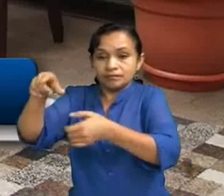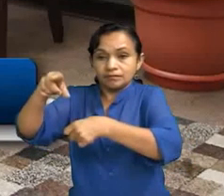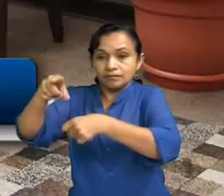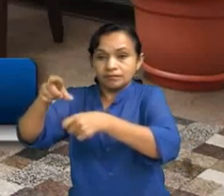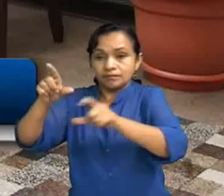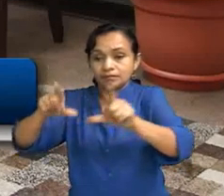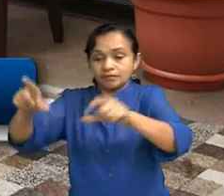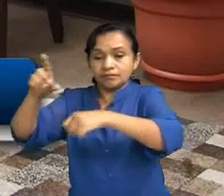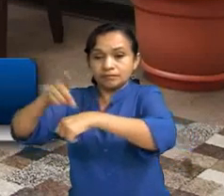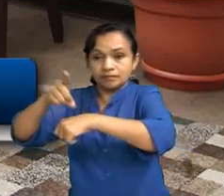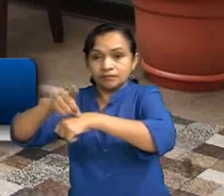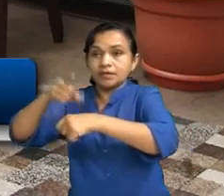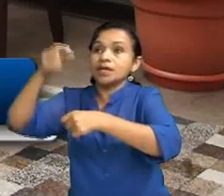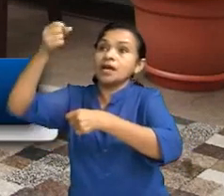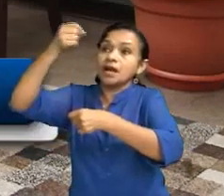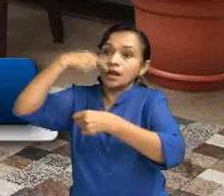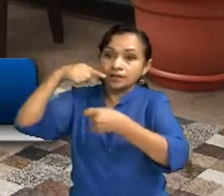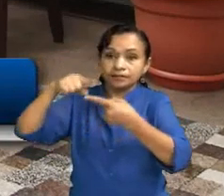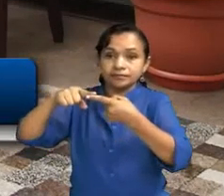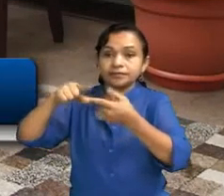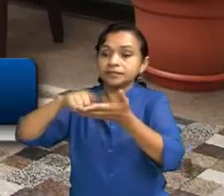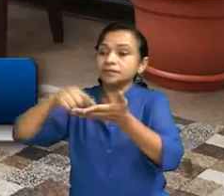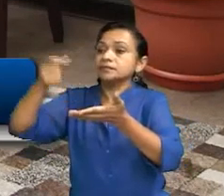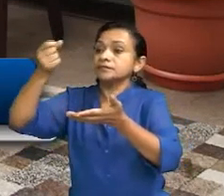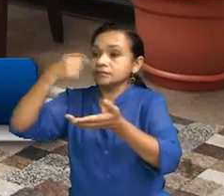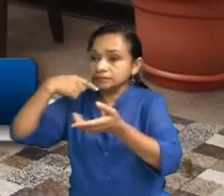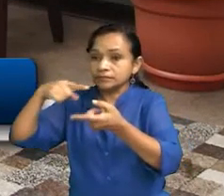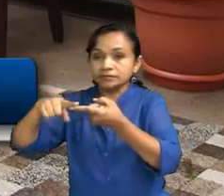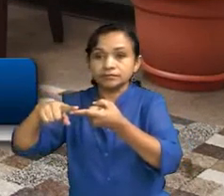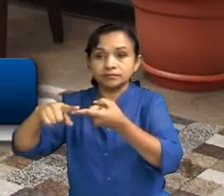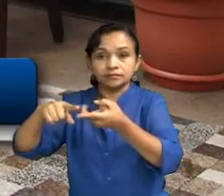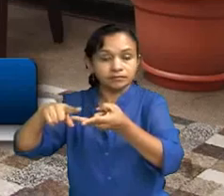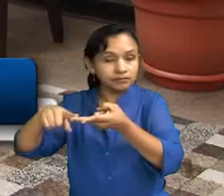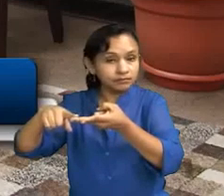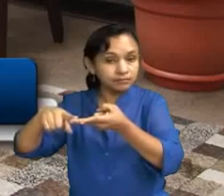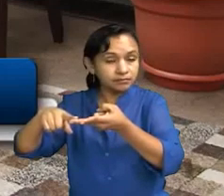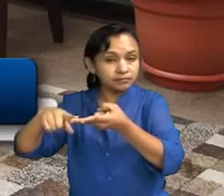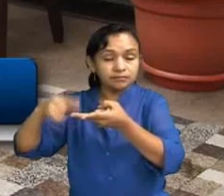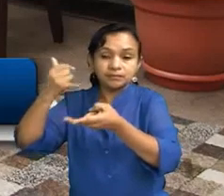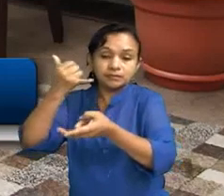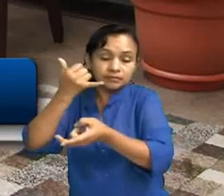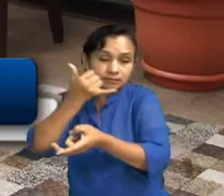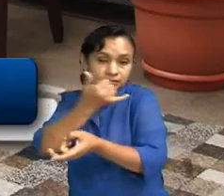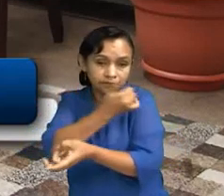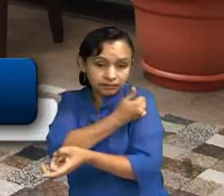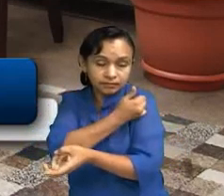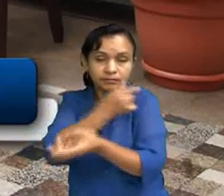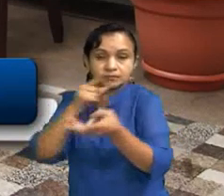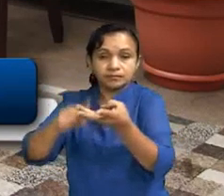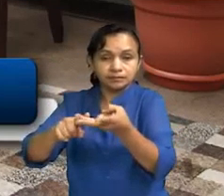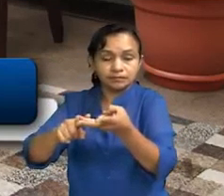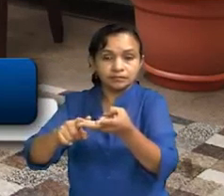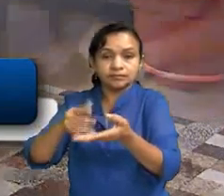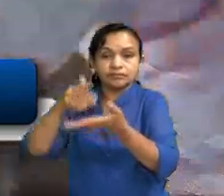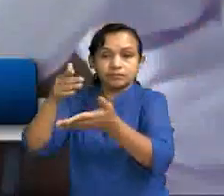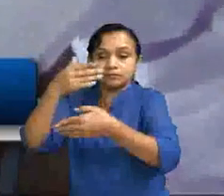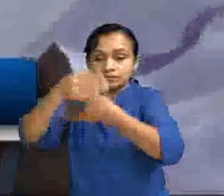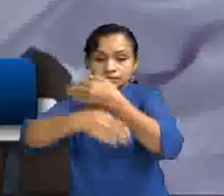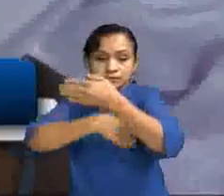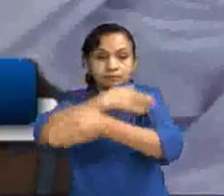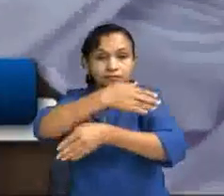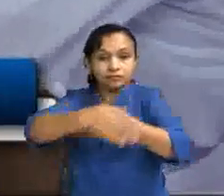de vacunas, también los abastece de medicamentos, también los abastece de inyectables, también los abastece de gasas cuando